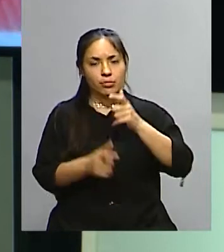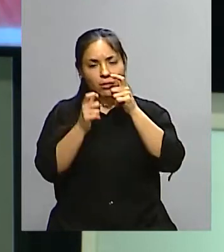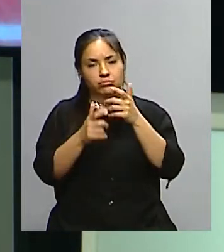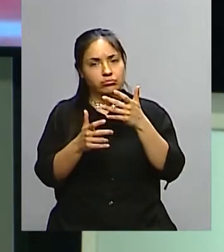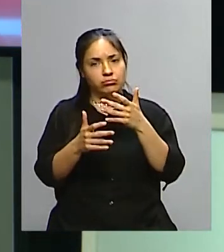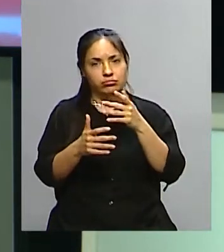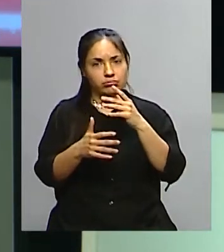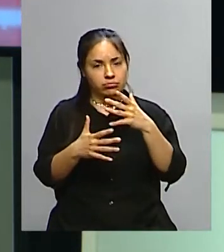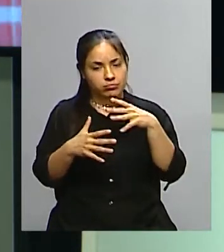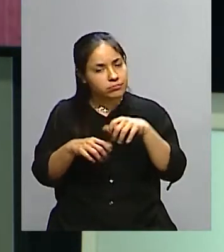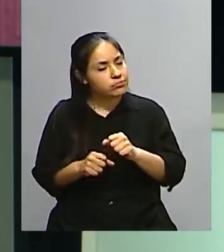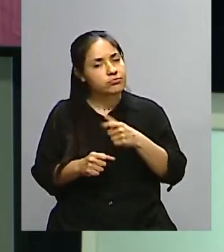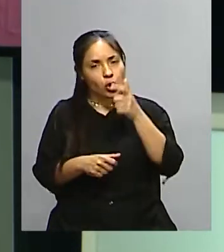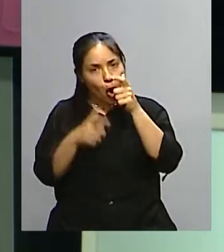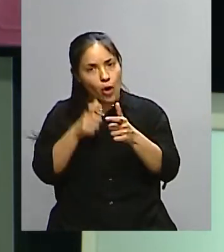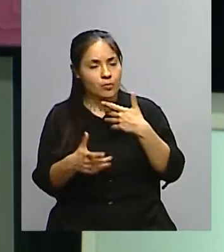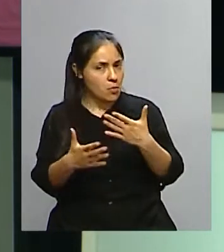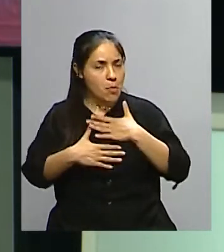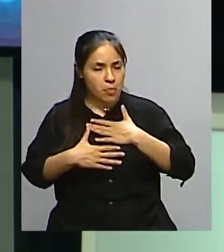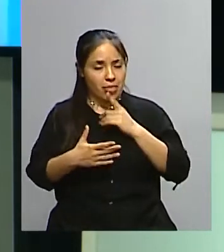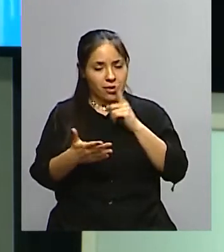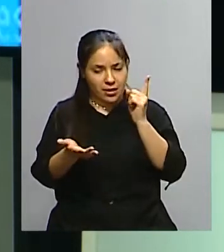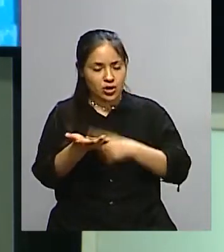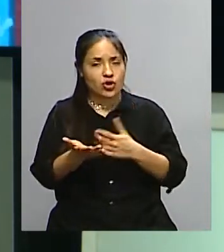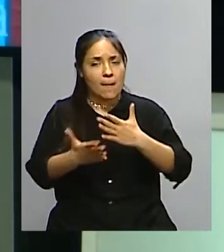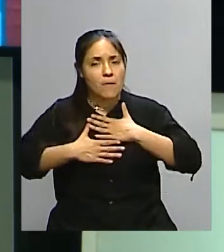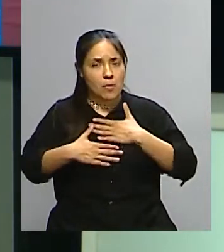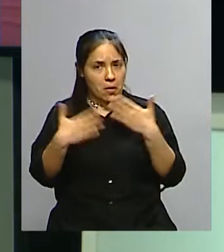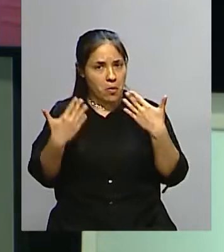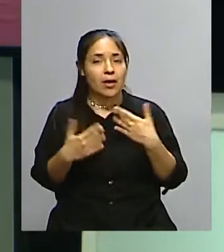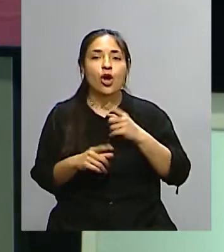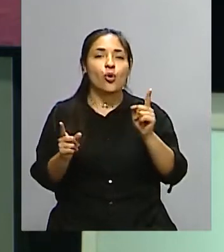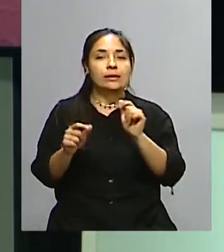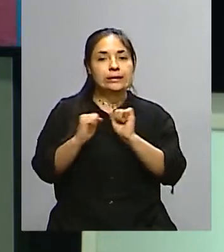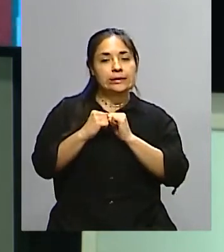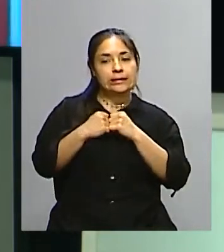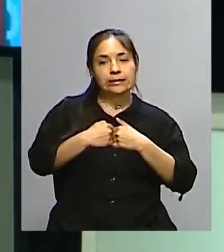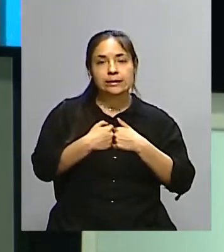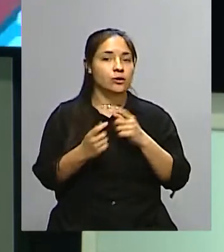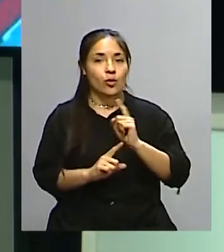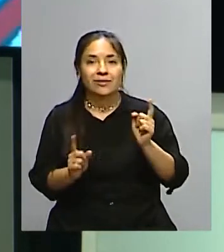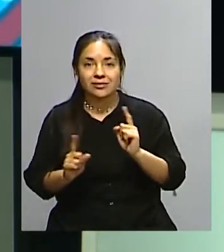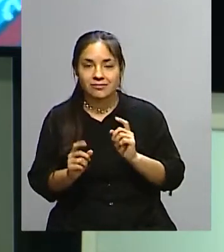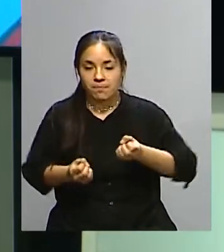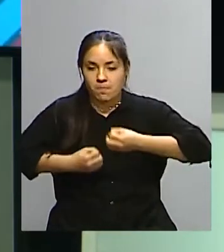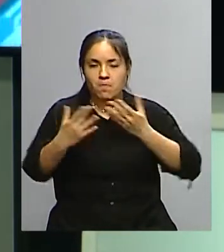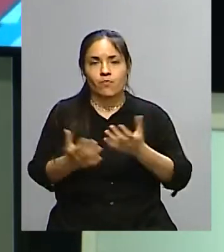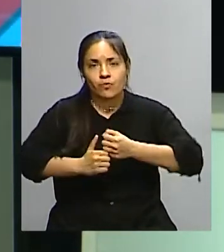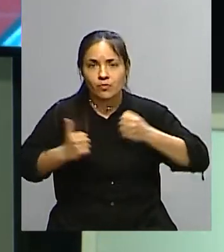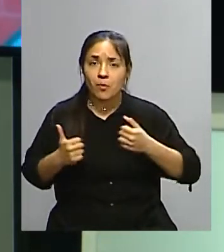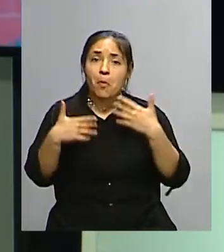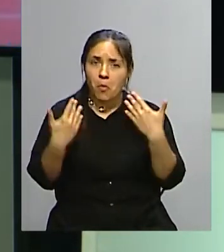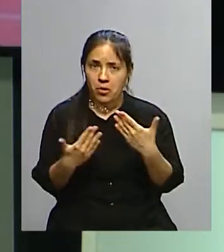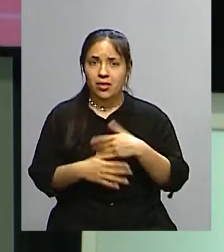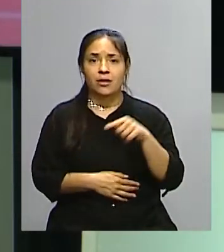y que además pueden tomar decisiones, ¿no? quedarse ahí retraídos, y me parece que ese es el mensaje en definitiva, que son protagonistas,